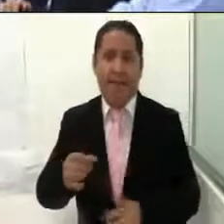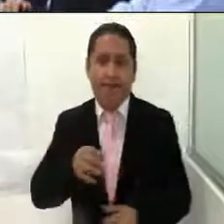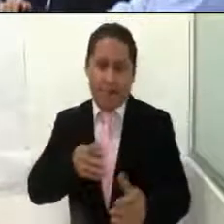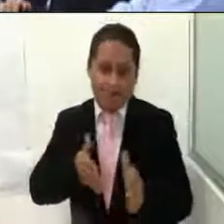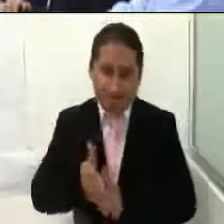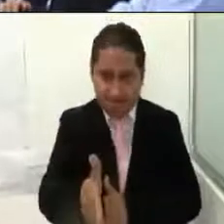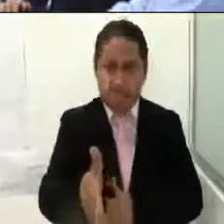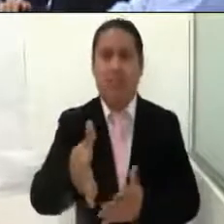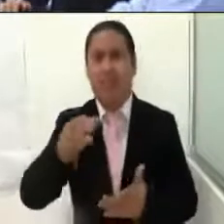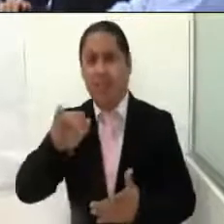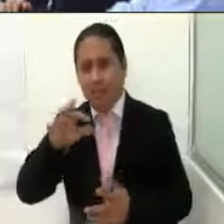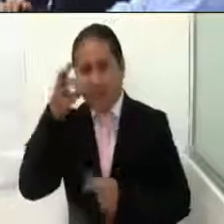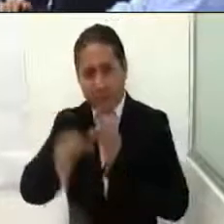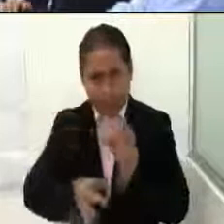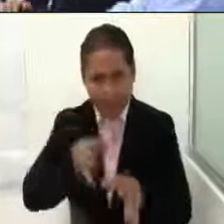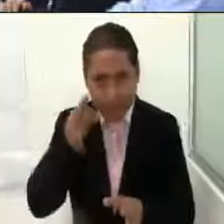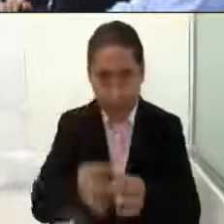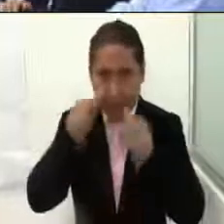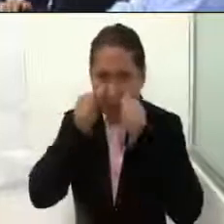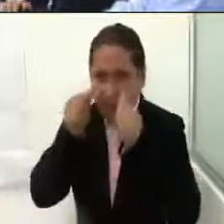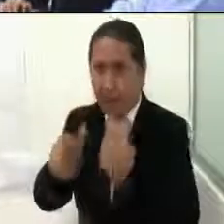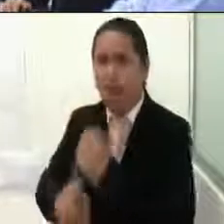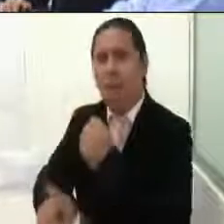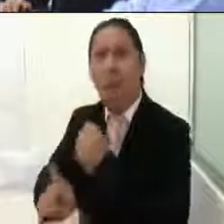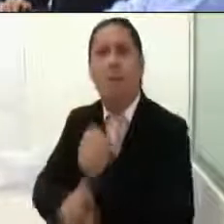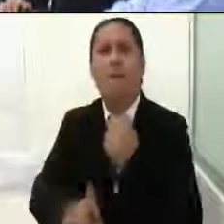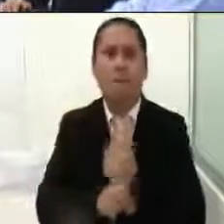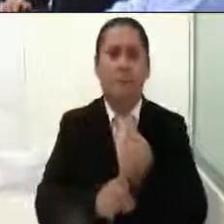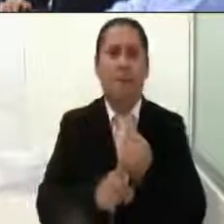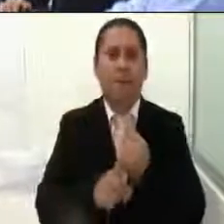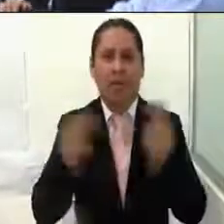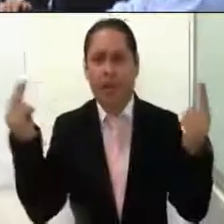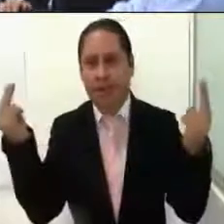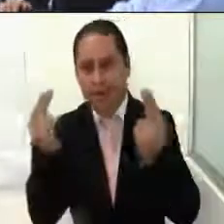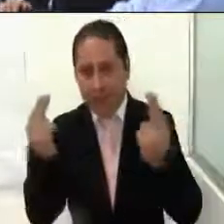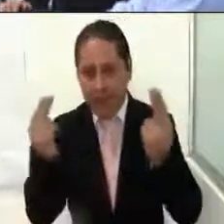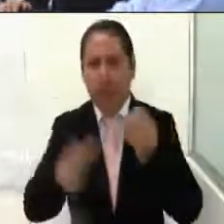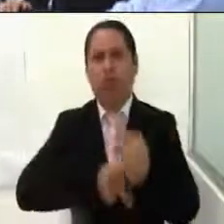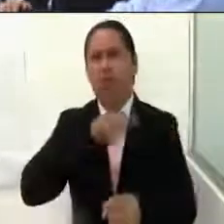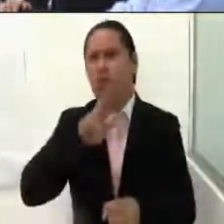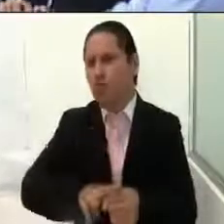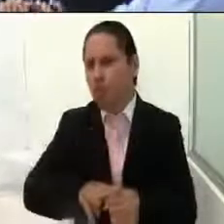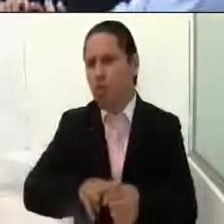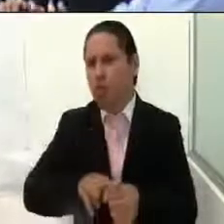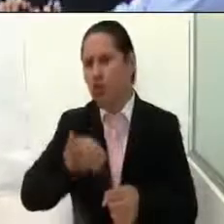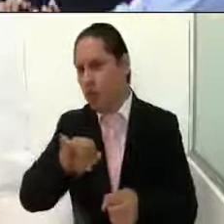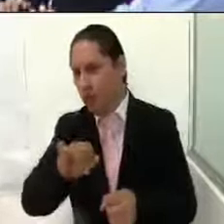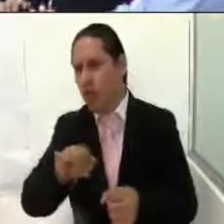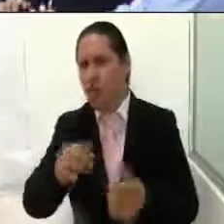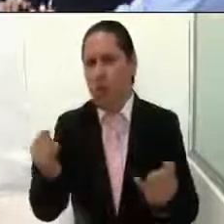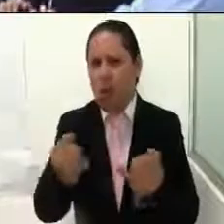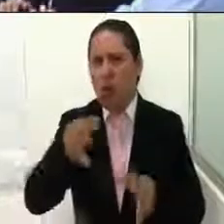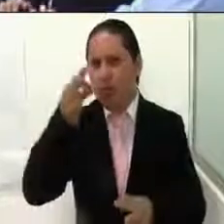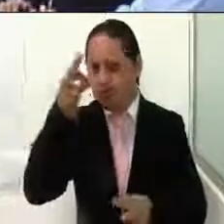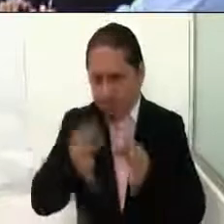eficaz en la atención de los problemas y las necesidades básicas otorgando certeza jurídica